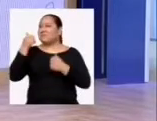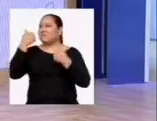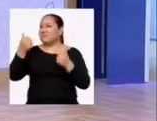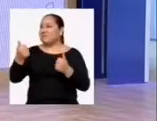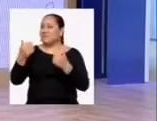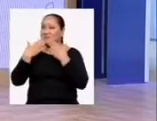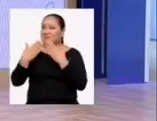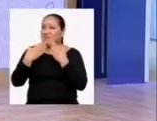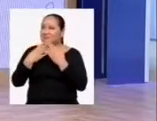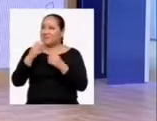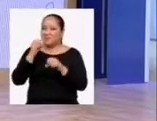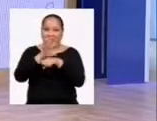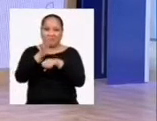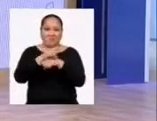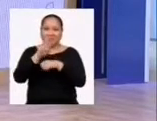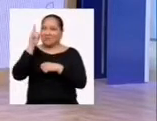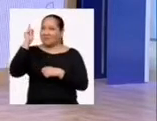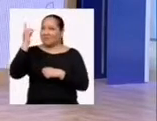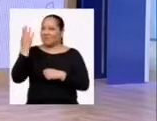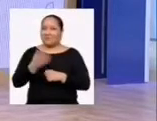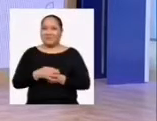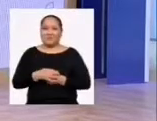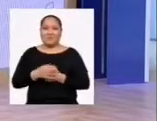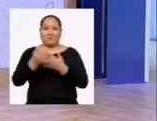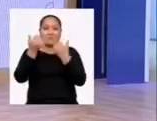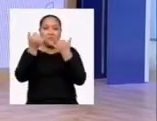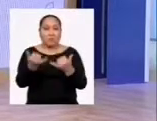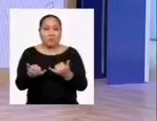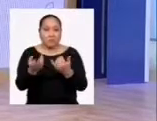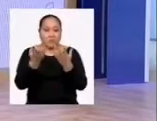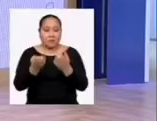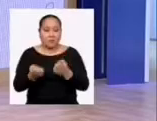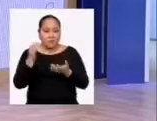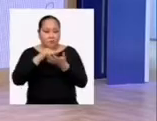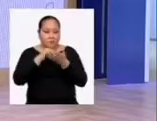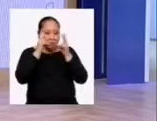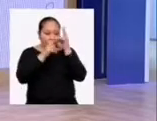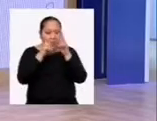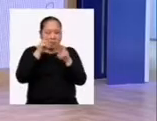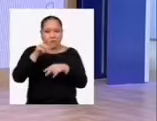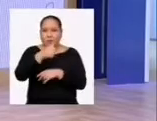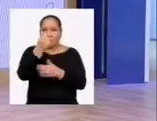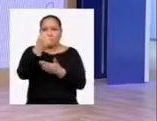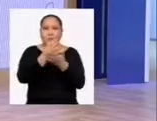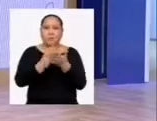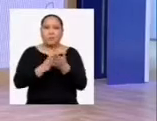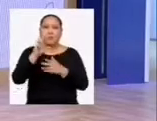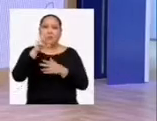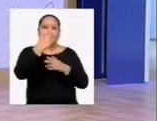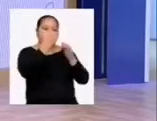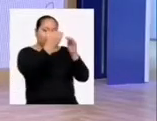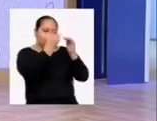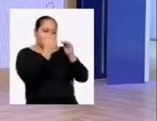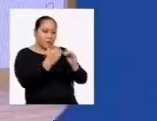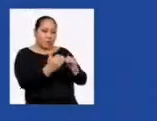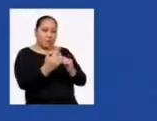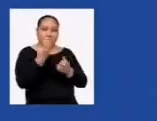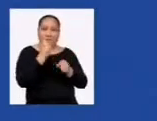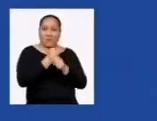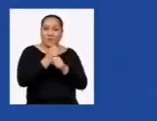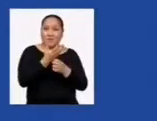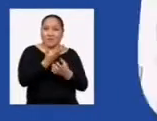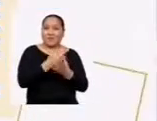¡Súper! Gracias por las recomendaciones, profesora. Ahora quisiera revisar un par de aspectos del tercer párrafo del trabajo de mi